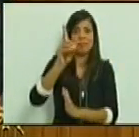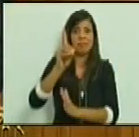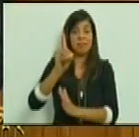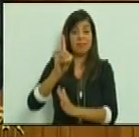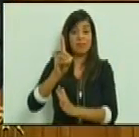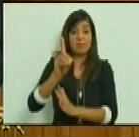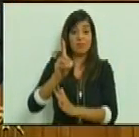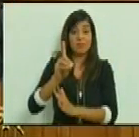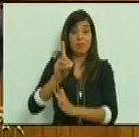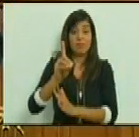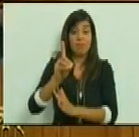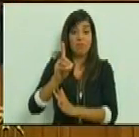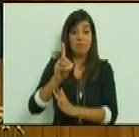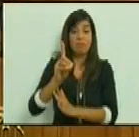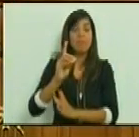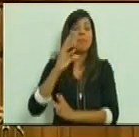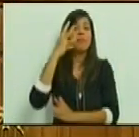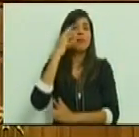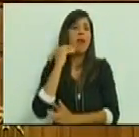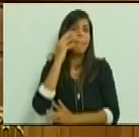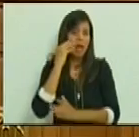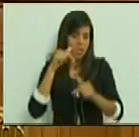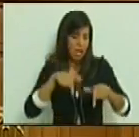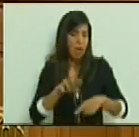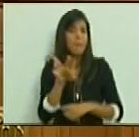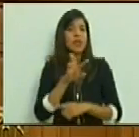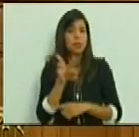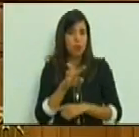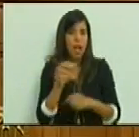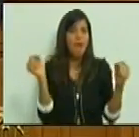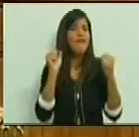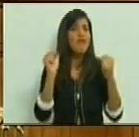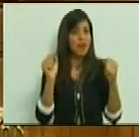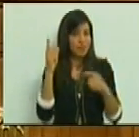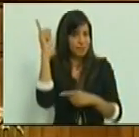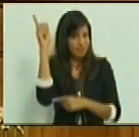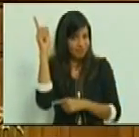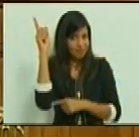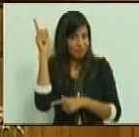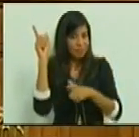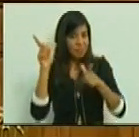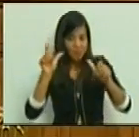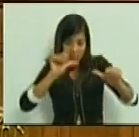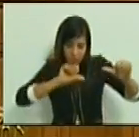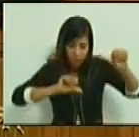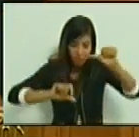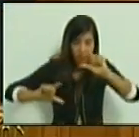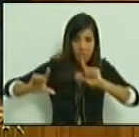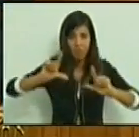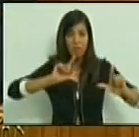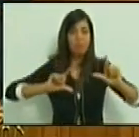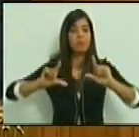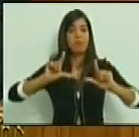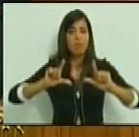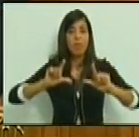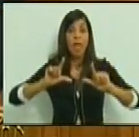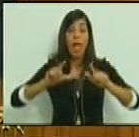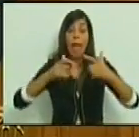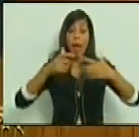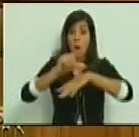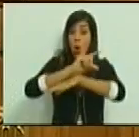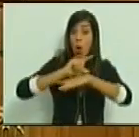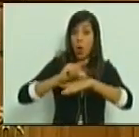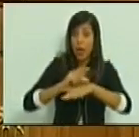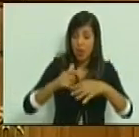Y tal como la experiencia de Proimpa allá en los Andes, cuyo laboratorio fue aportado por el Estado y ahí